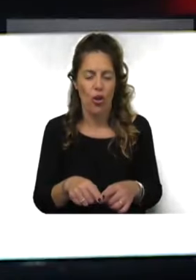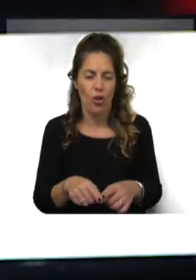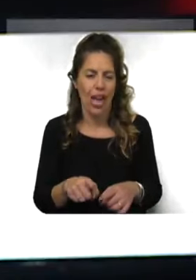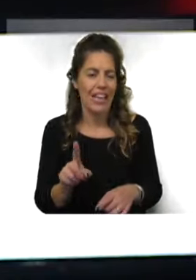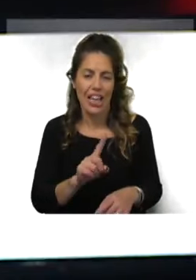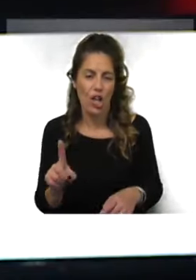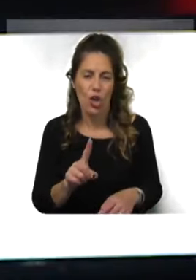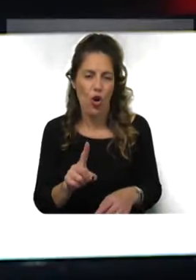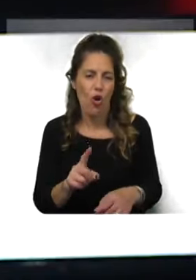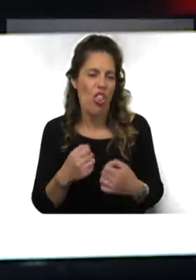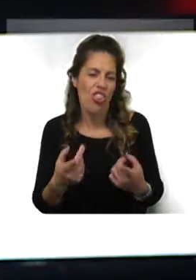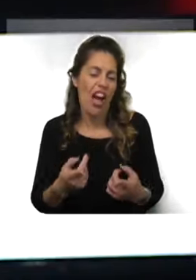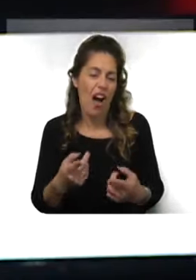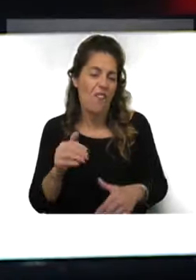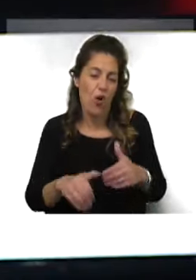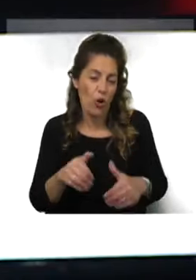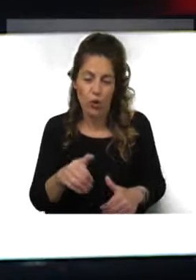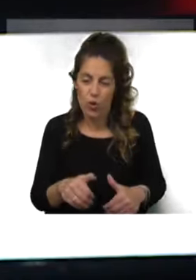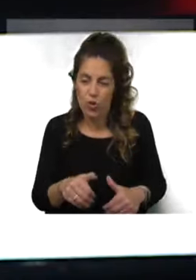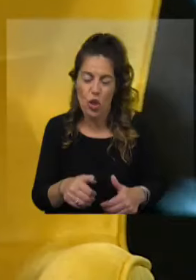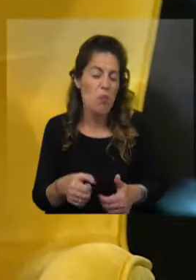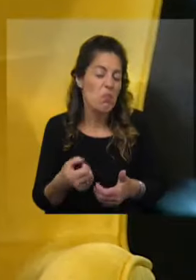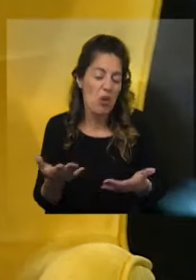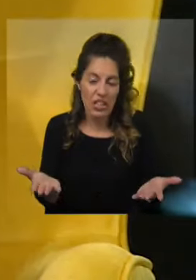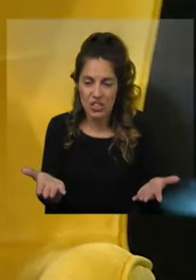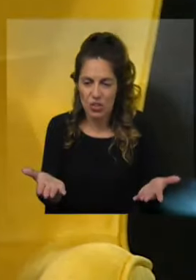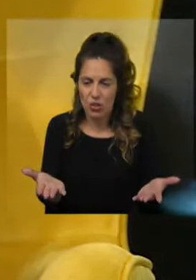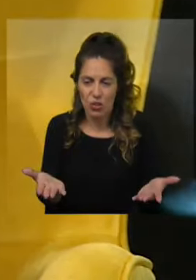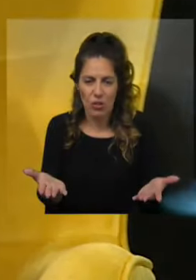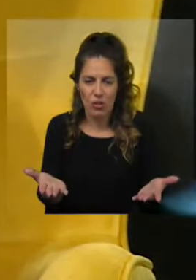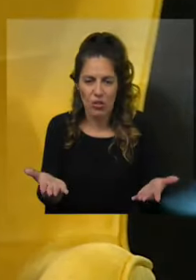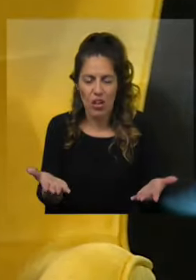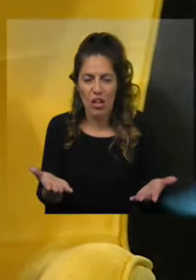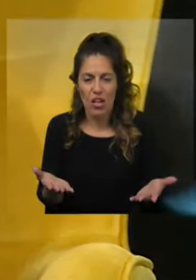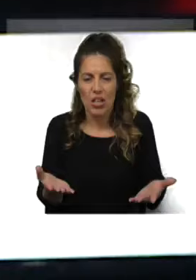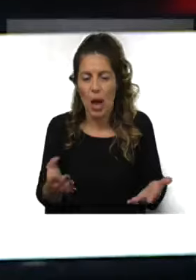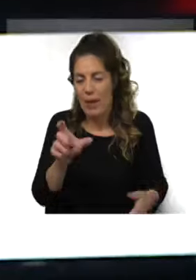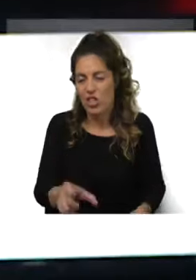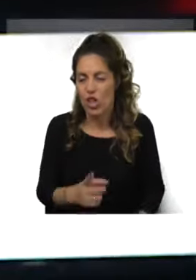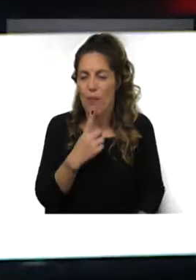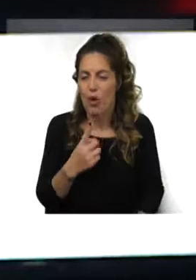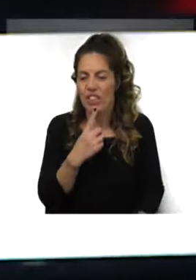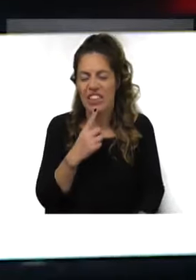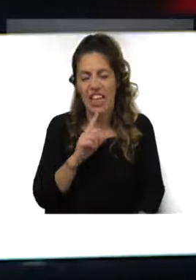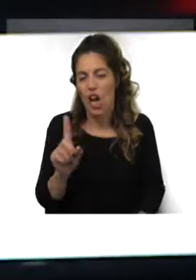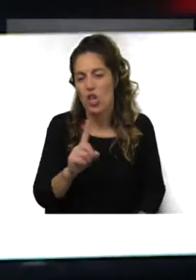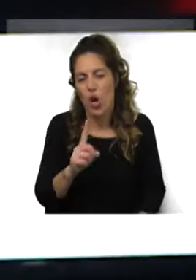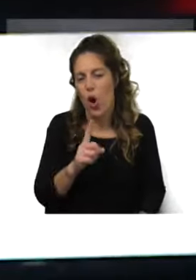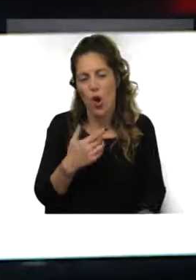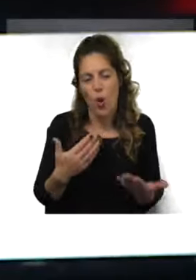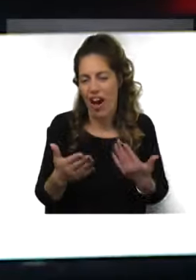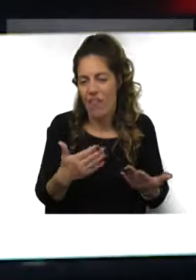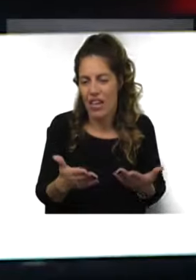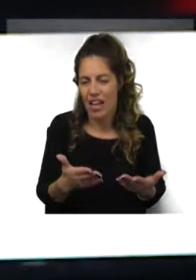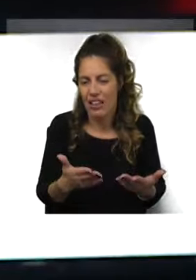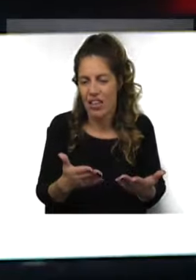no es redituable electoralmente y por eso De repente los y las políticas no no no no tocan tanto el tema